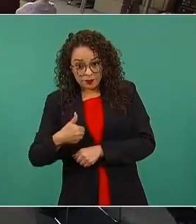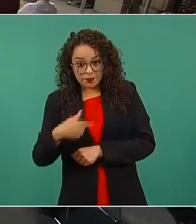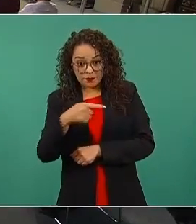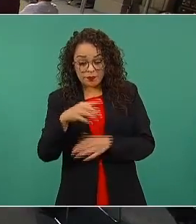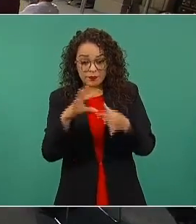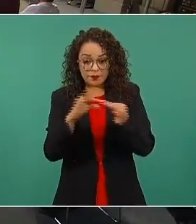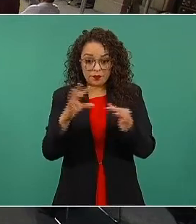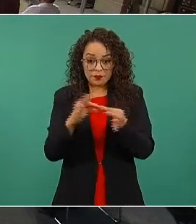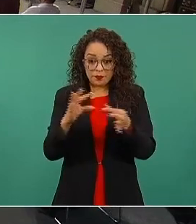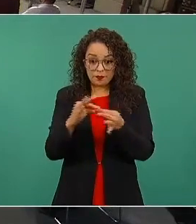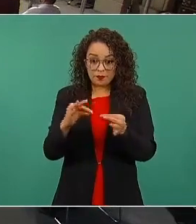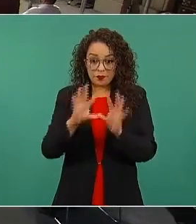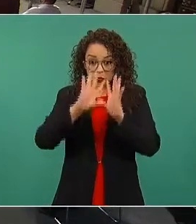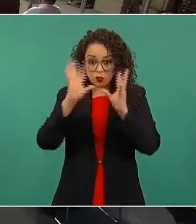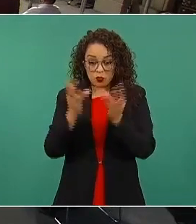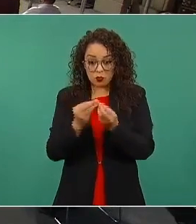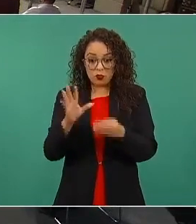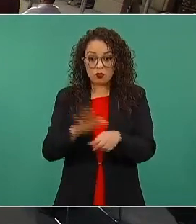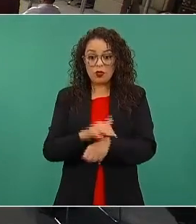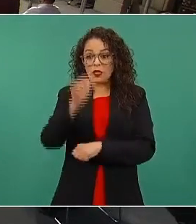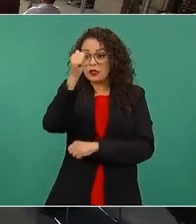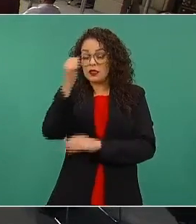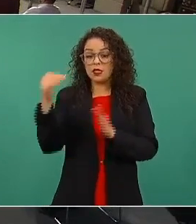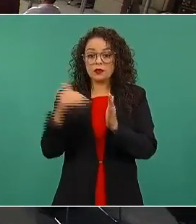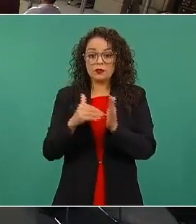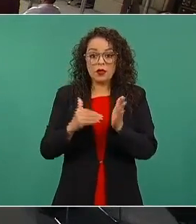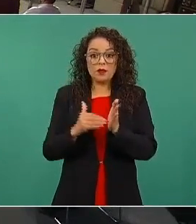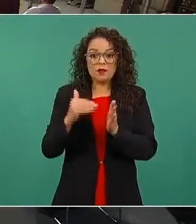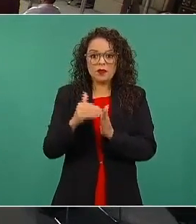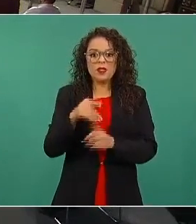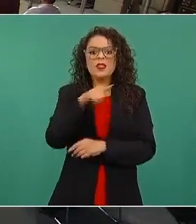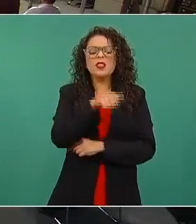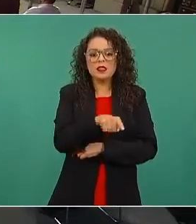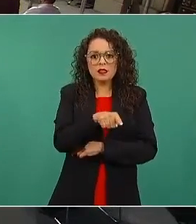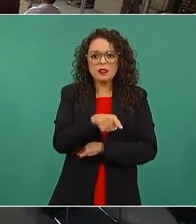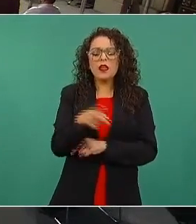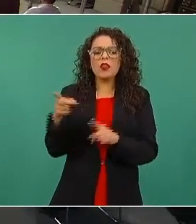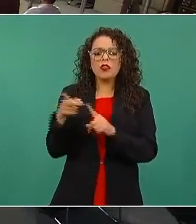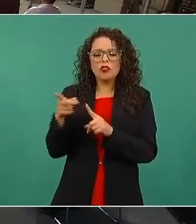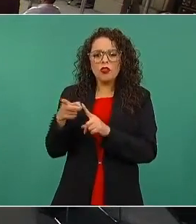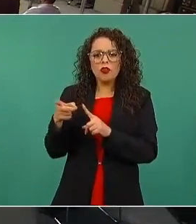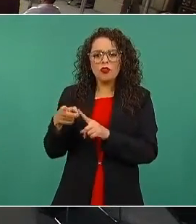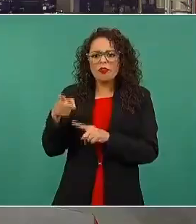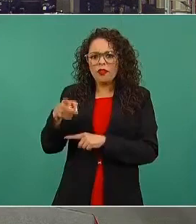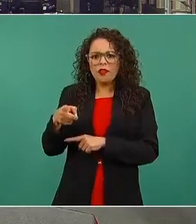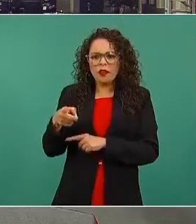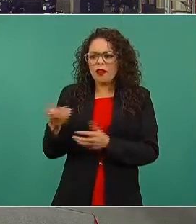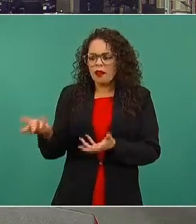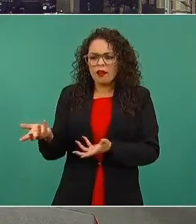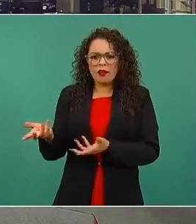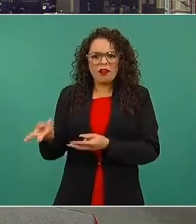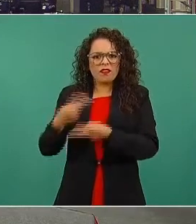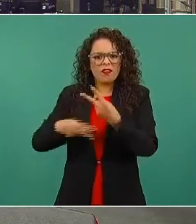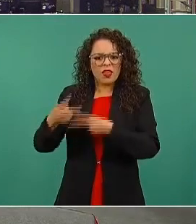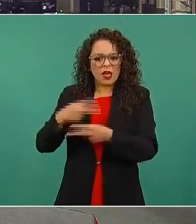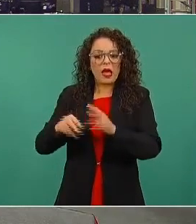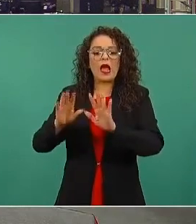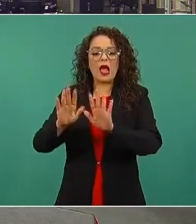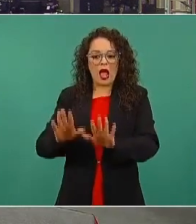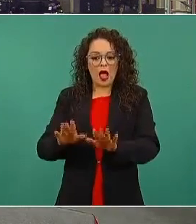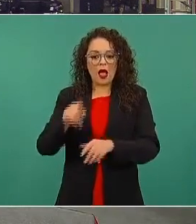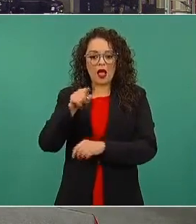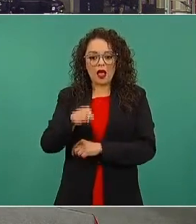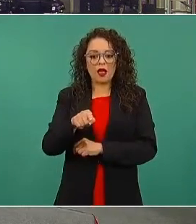esos 6,000 millones él los saca de un estudio que hizo el INPLAN justamente en la administración